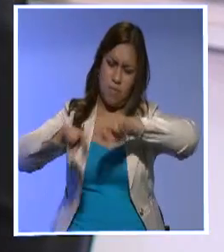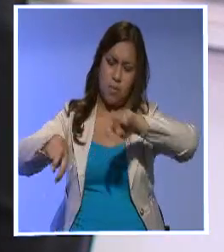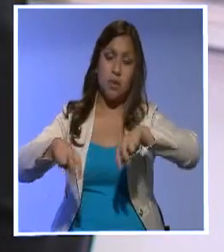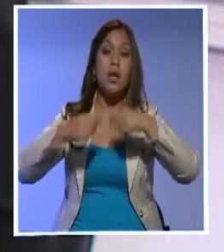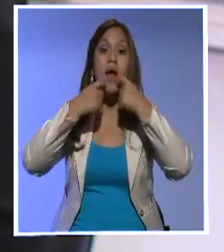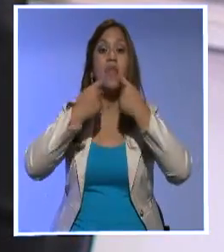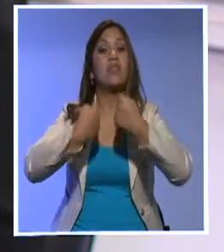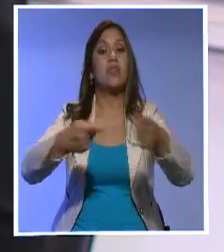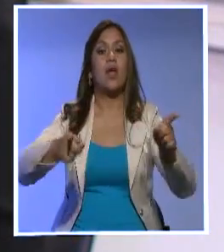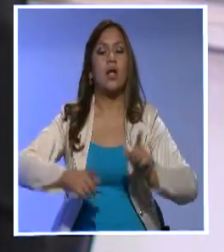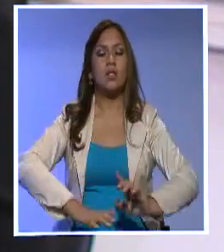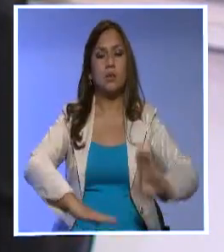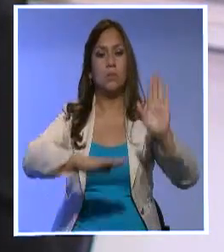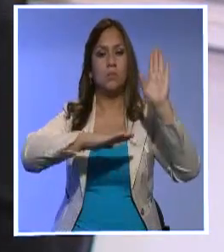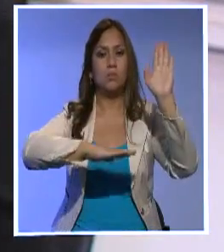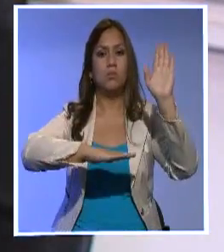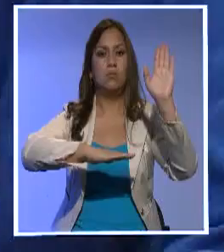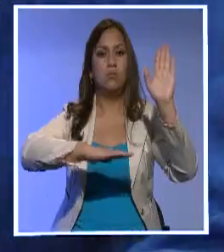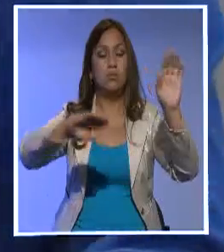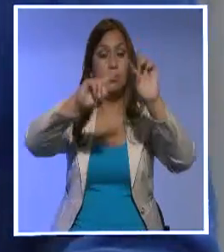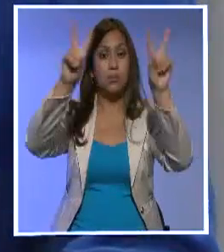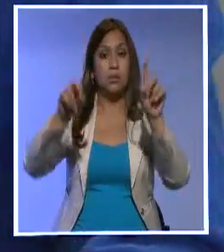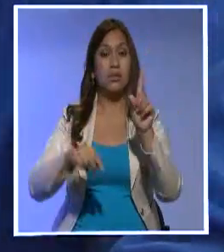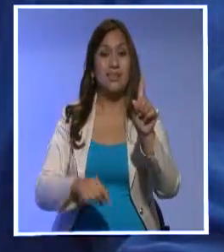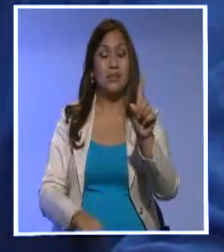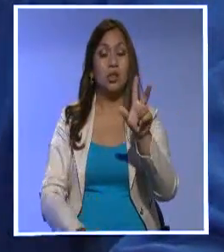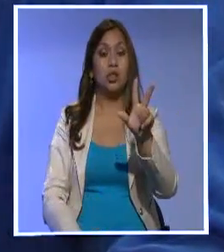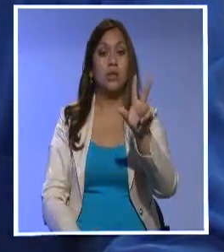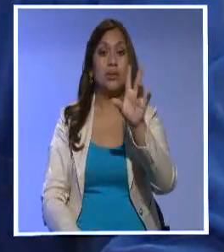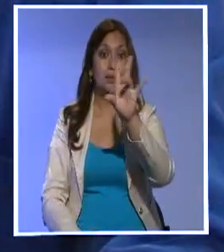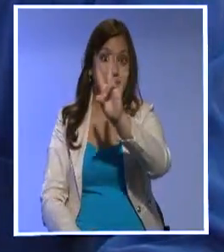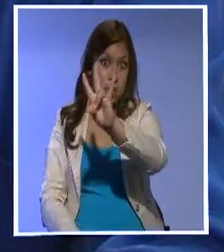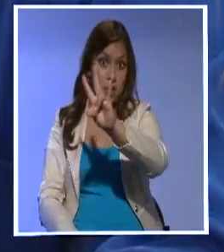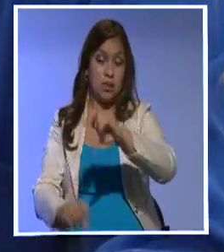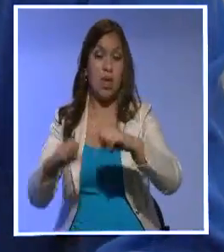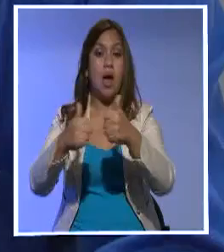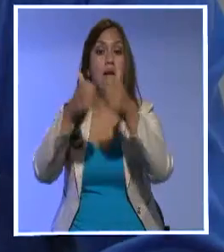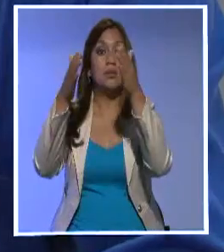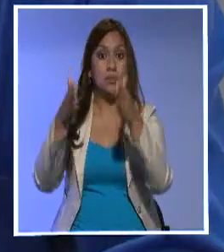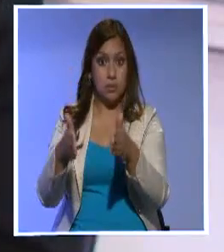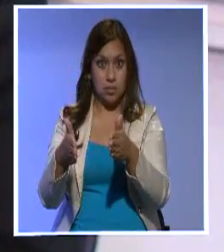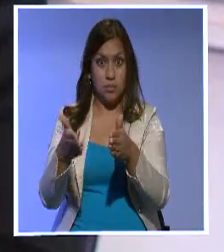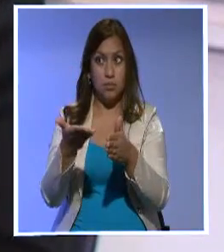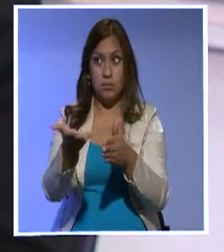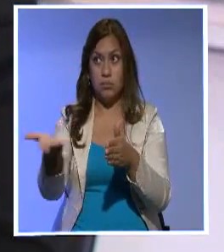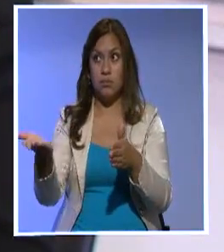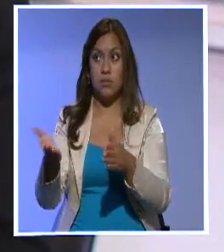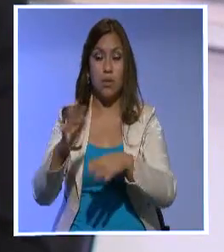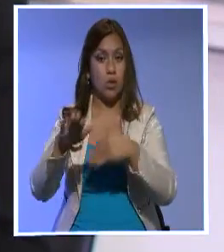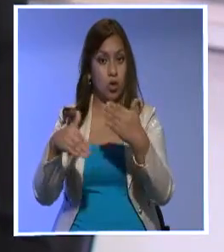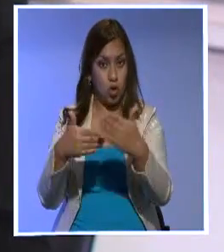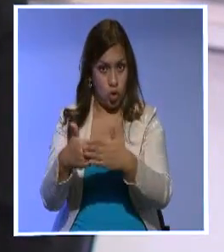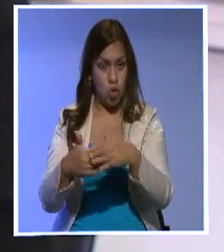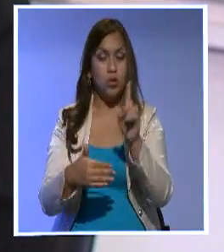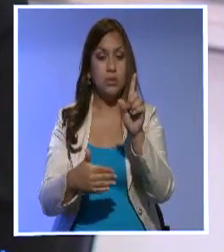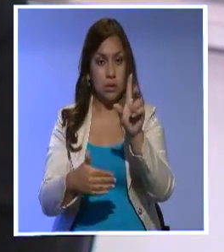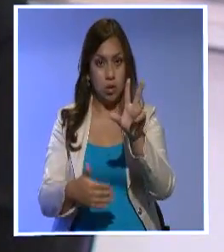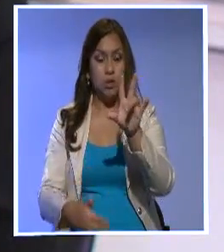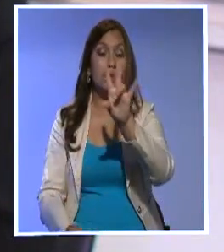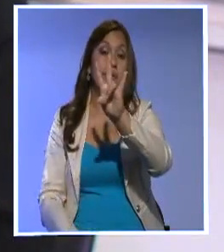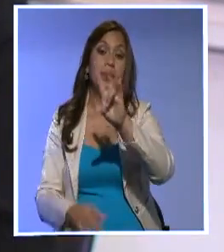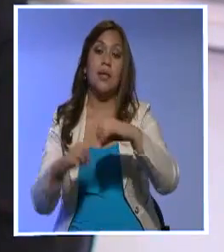declaraciones juramentadas de los 137 asambleístas es decir los 137 parlamentarios